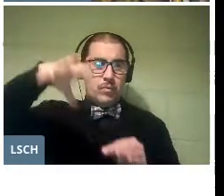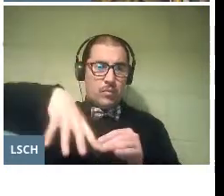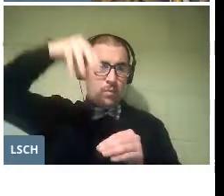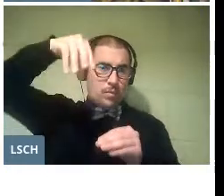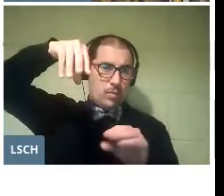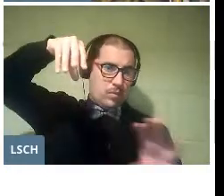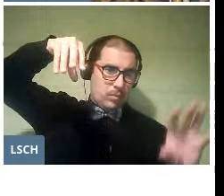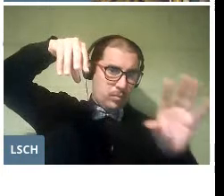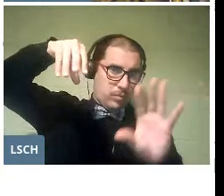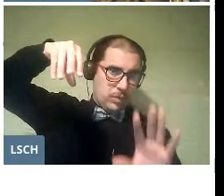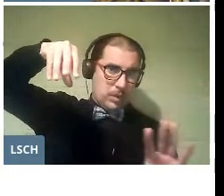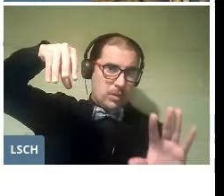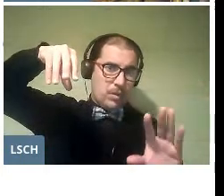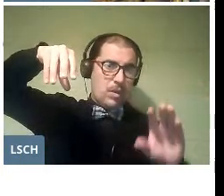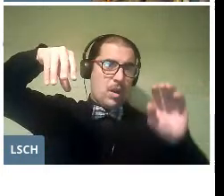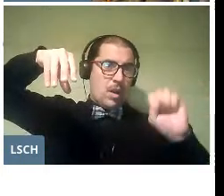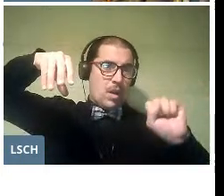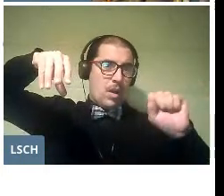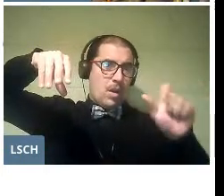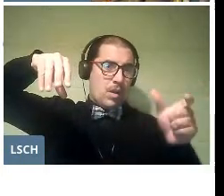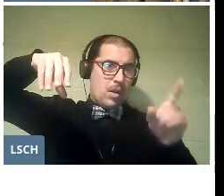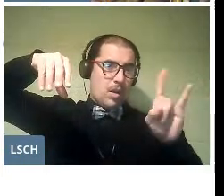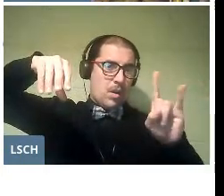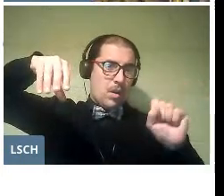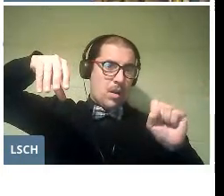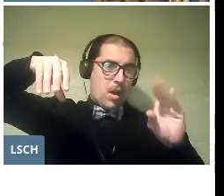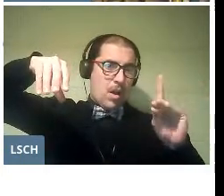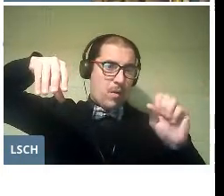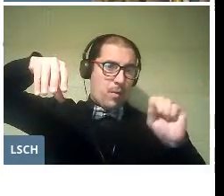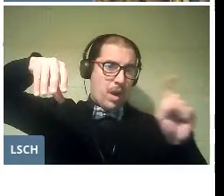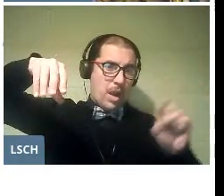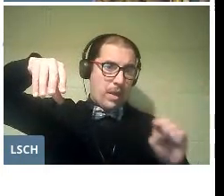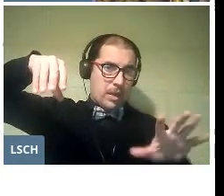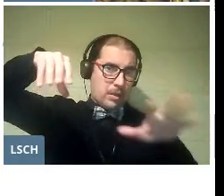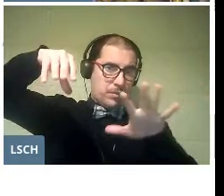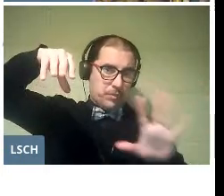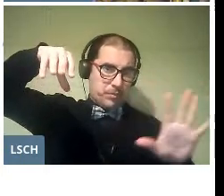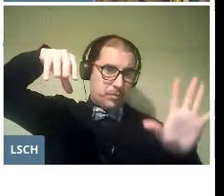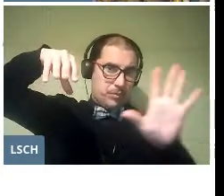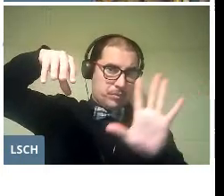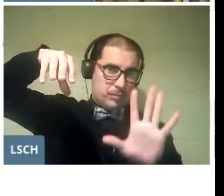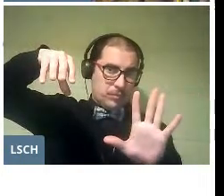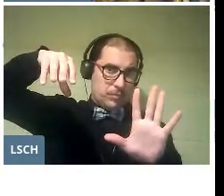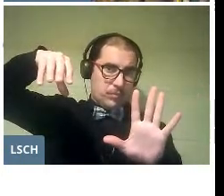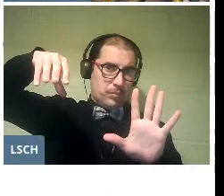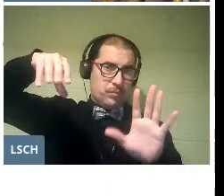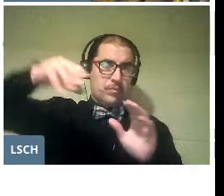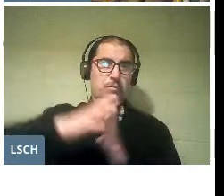son aguadas, son vertientes, manantiales que fluían